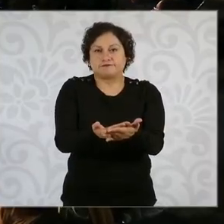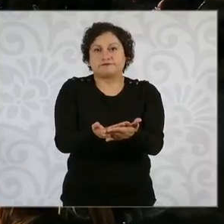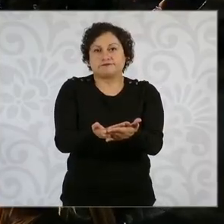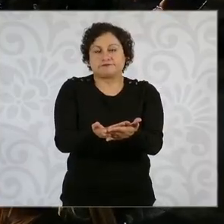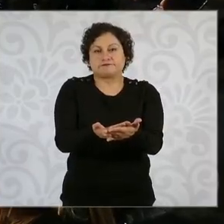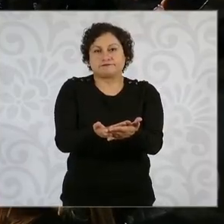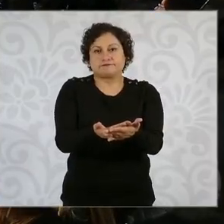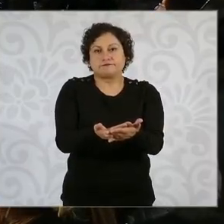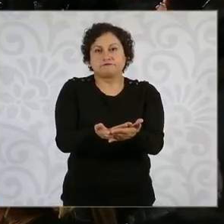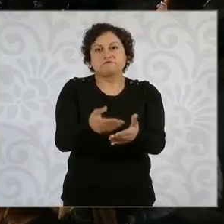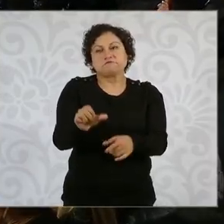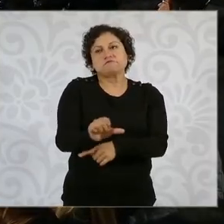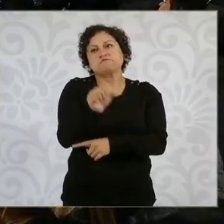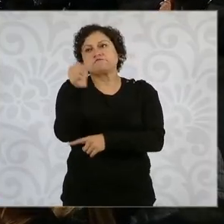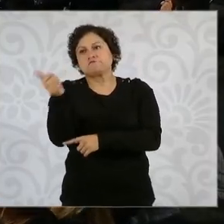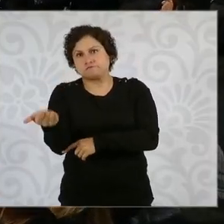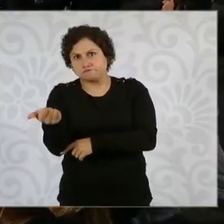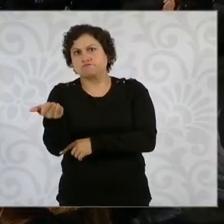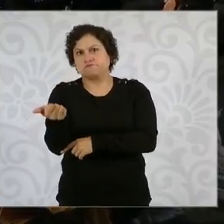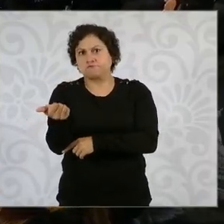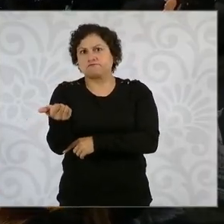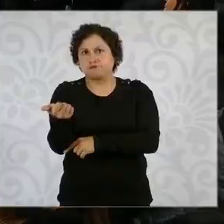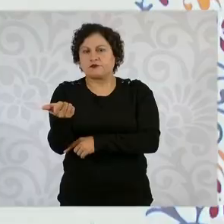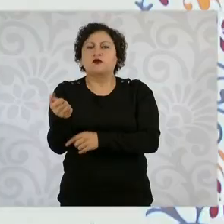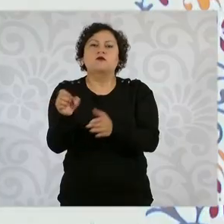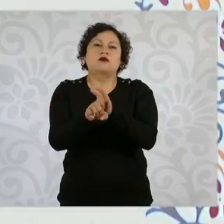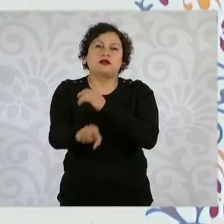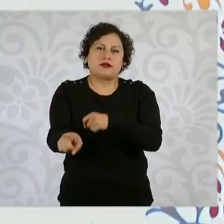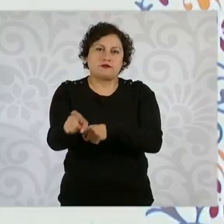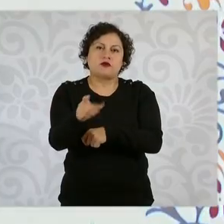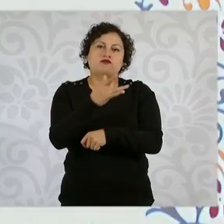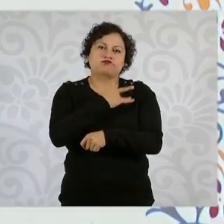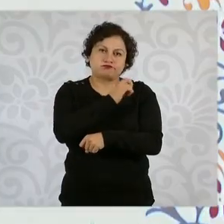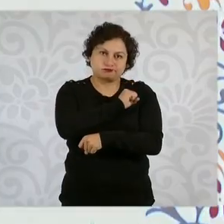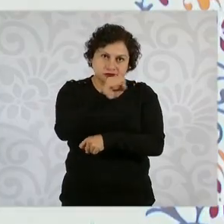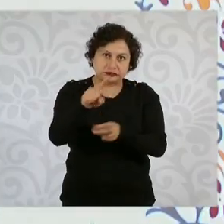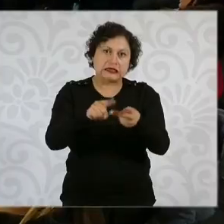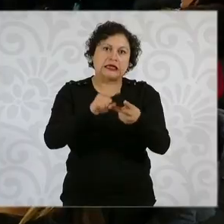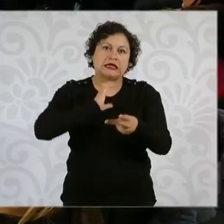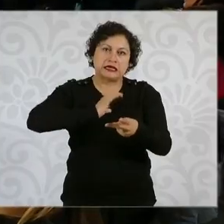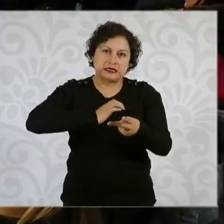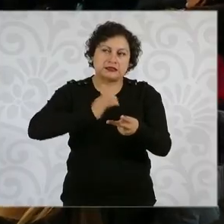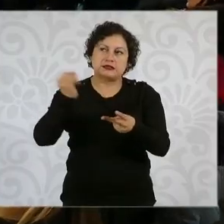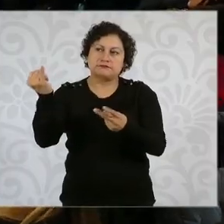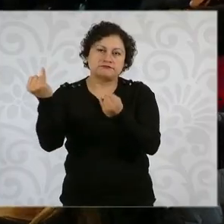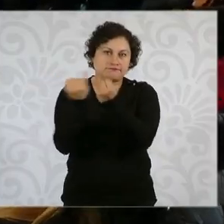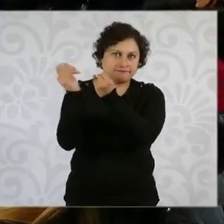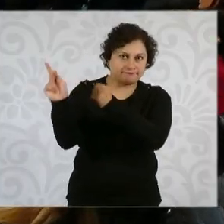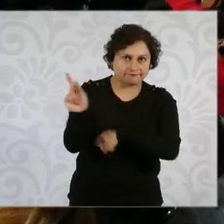otros, en las otras atenciones, tanto para infartos como para cáncer.